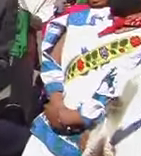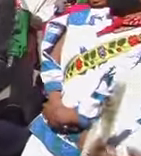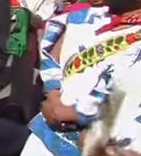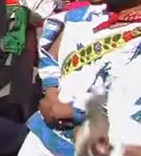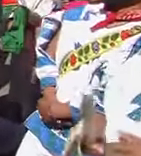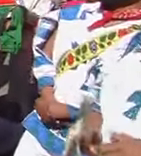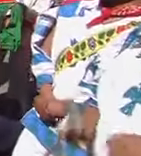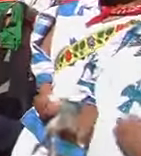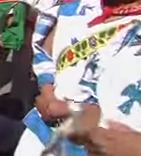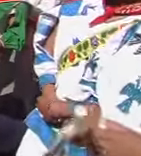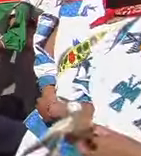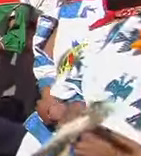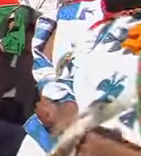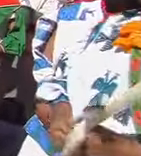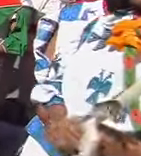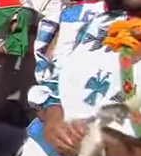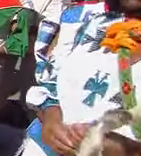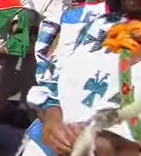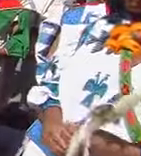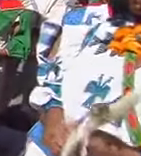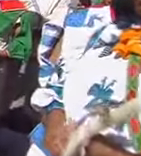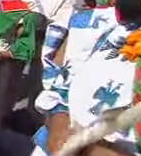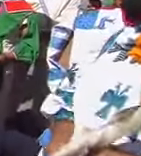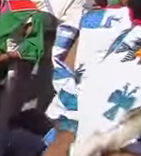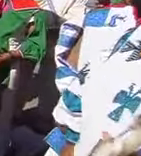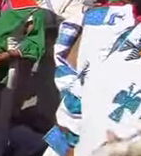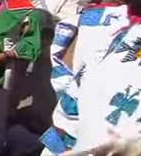les agradecemos mucho. Prácticamente nuestro